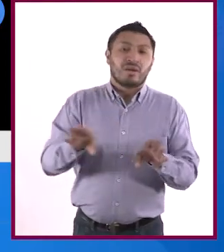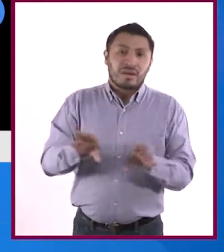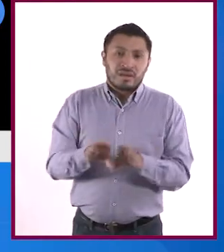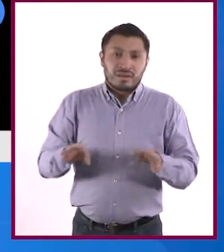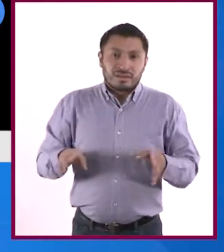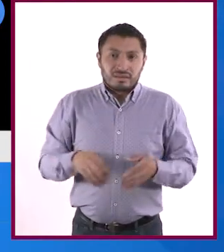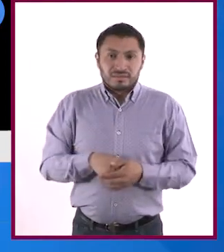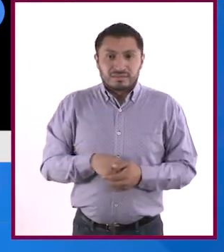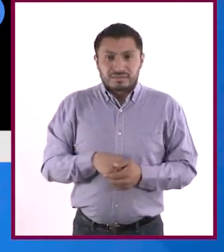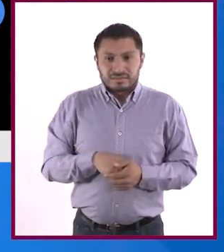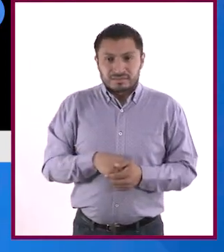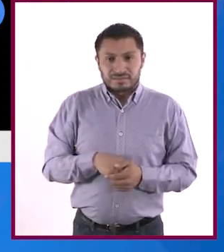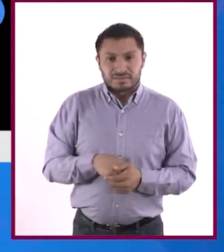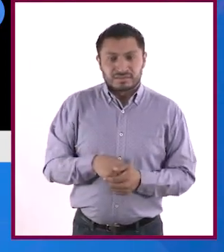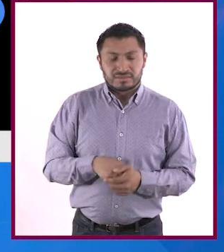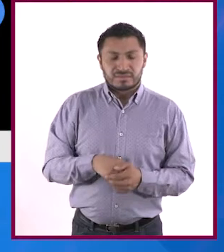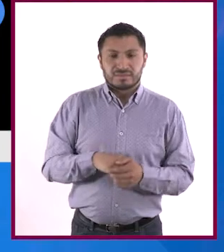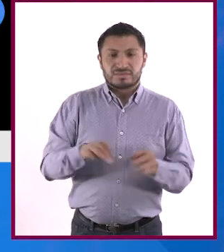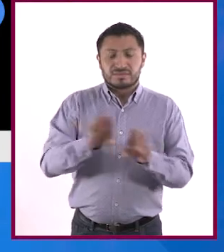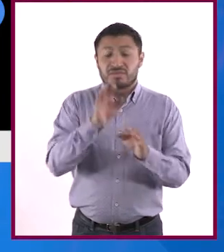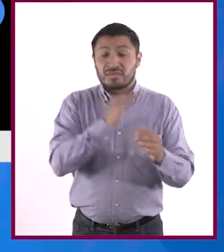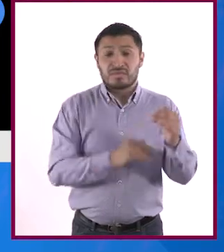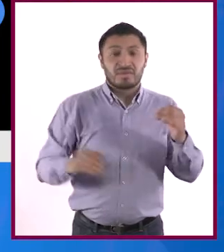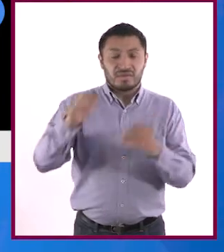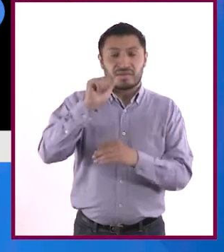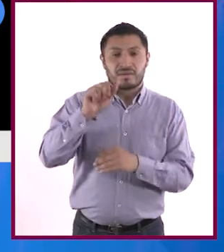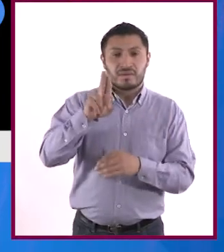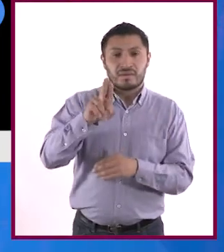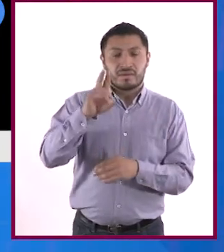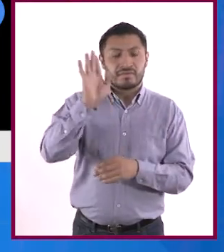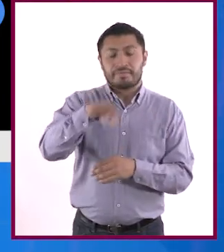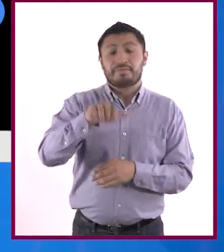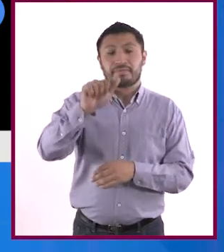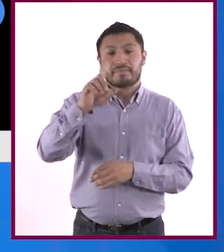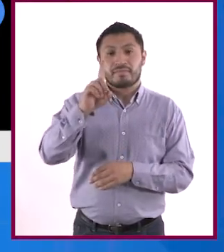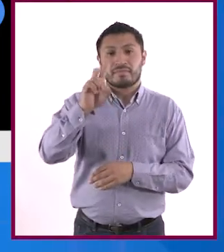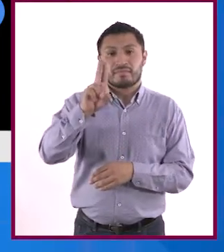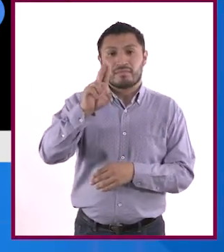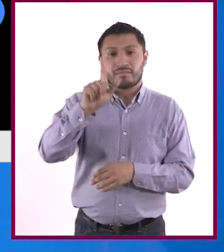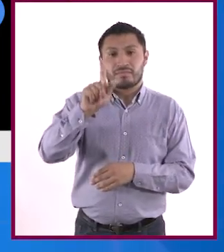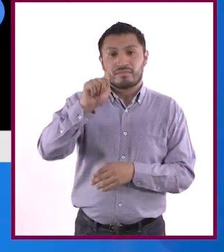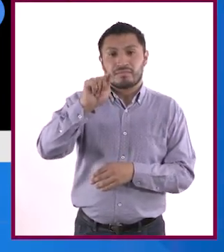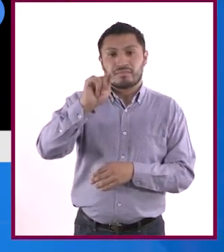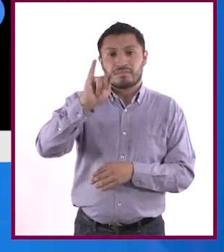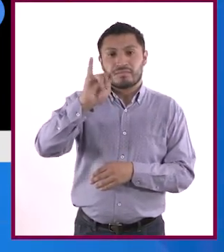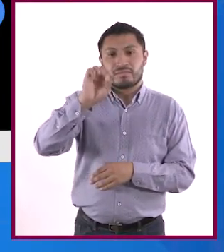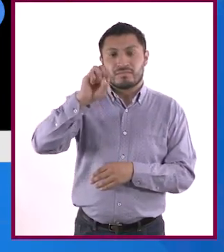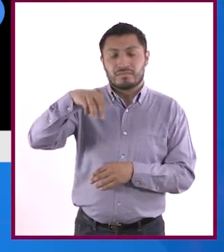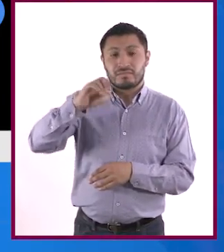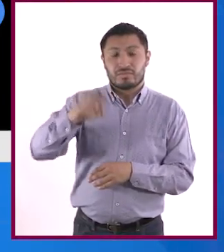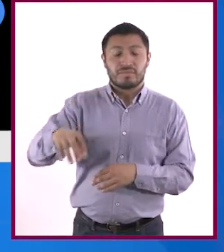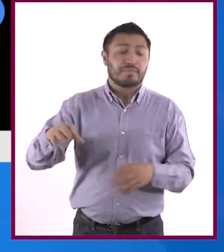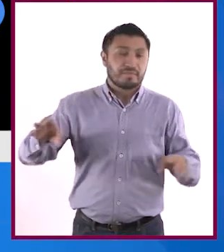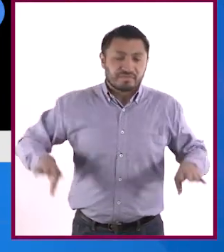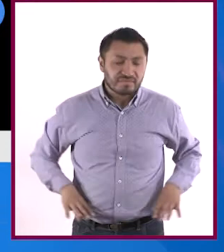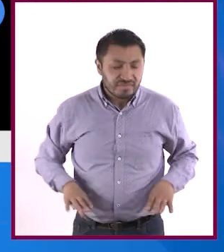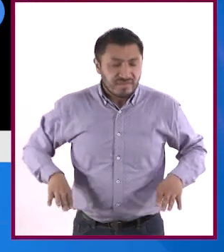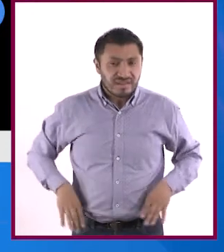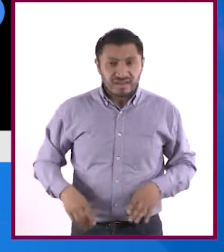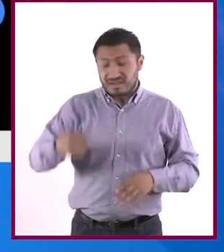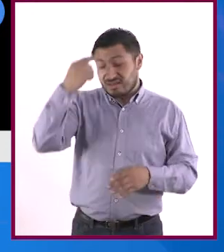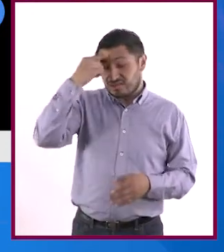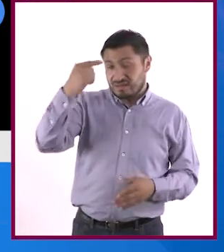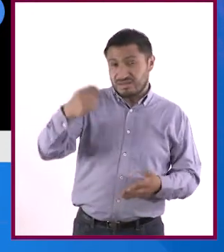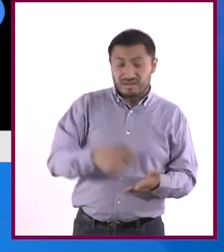de jerarquía, y el adultismo son todas las conductas, todas las creencias, todas estas actitudes